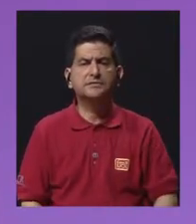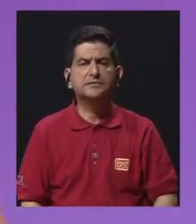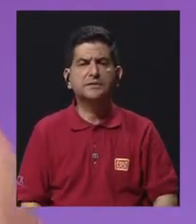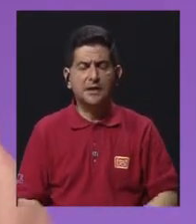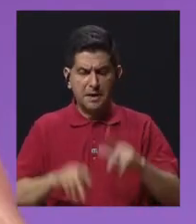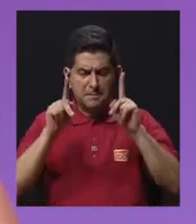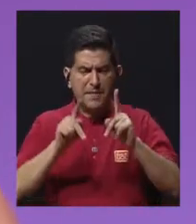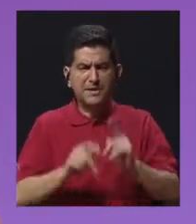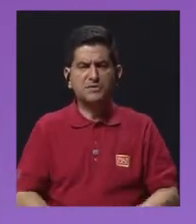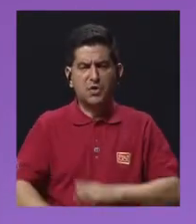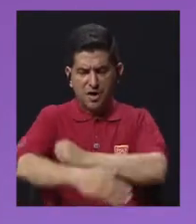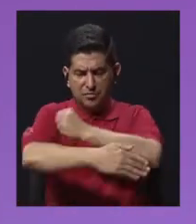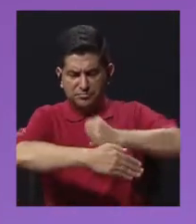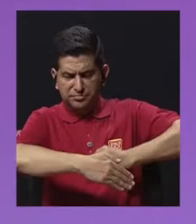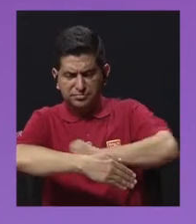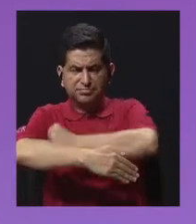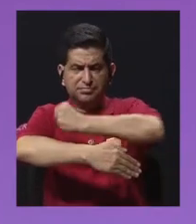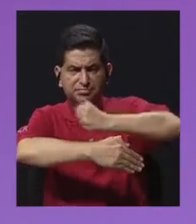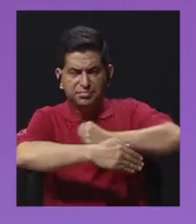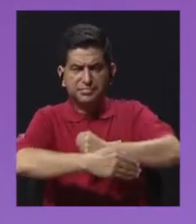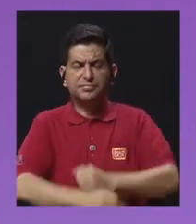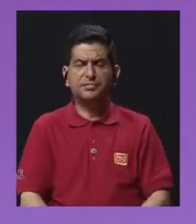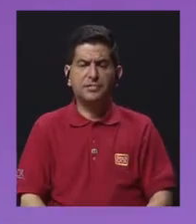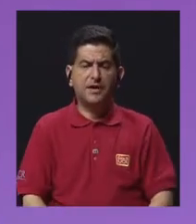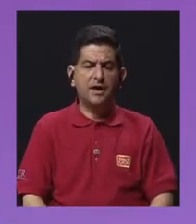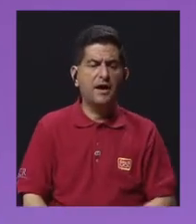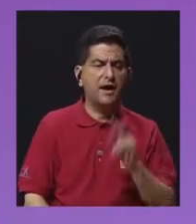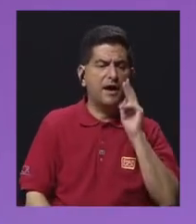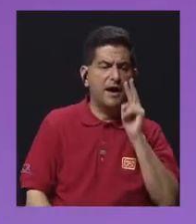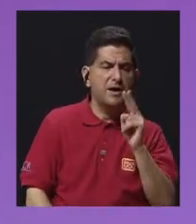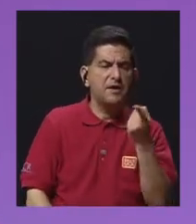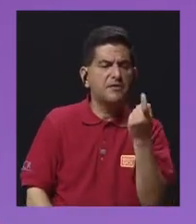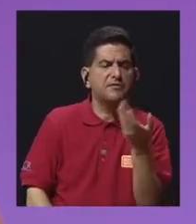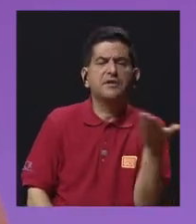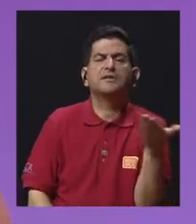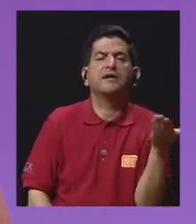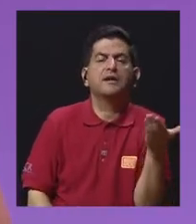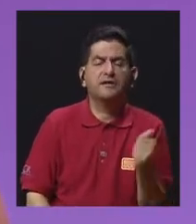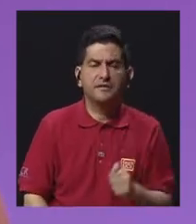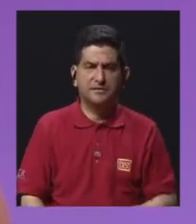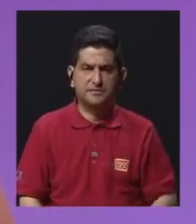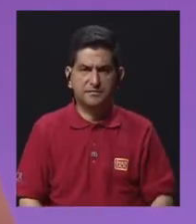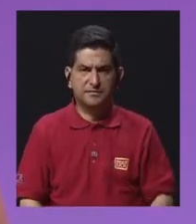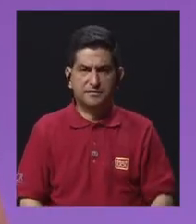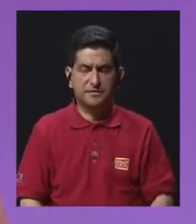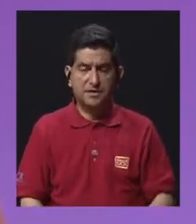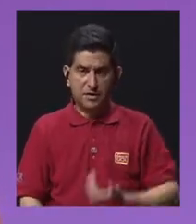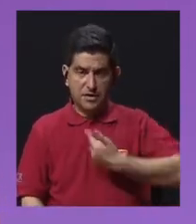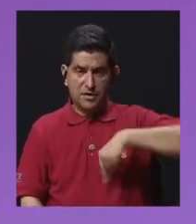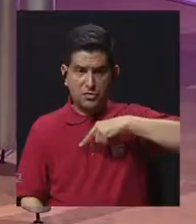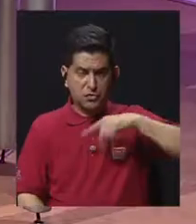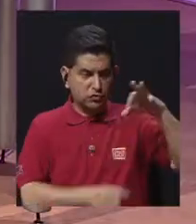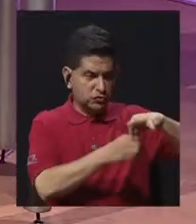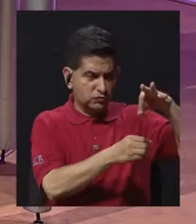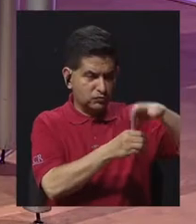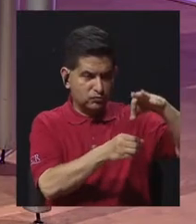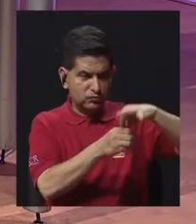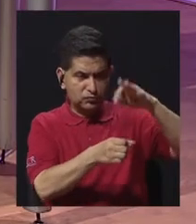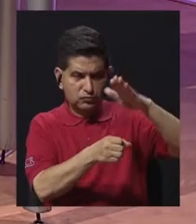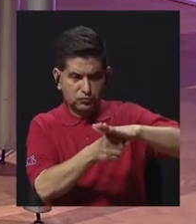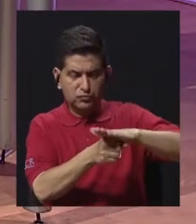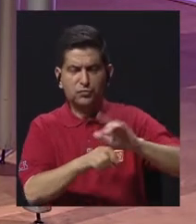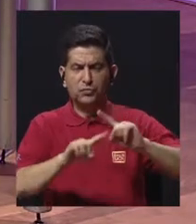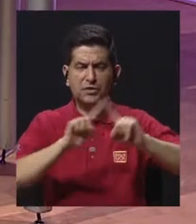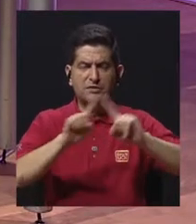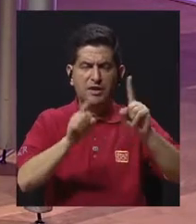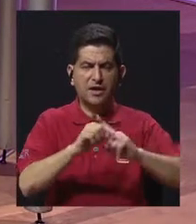las que preparamos los alimentos, las que estamos pendientes de lo que nos hace falta. Somos las que sembramos las